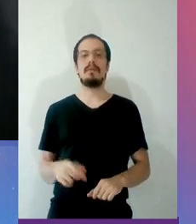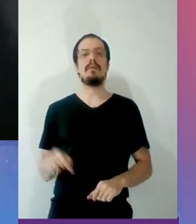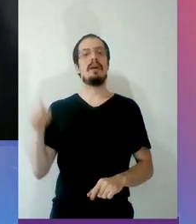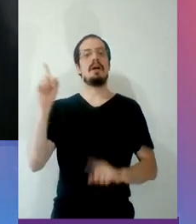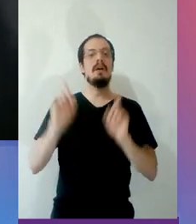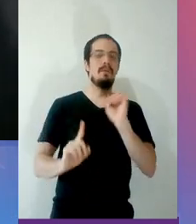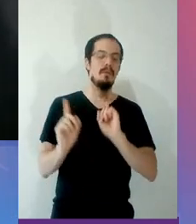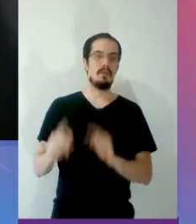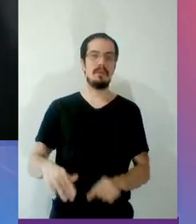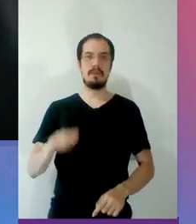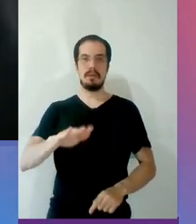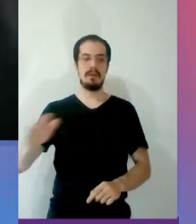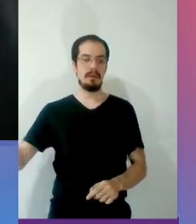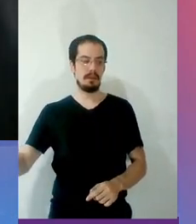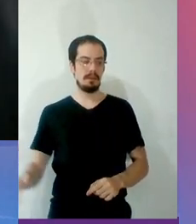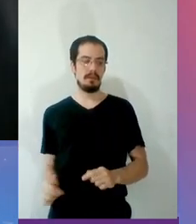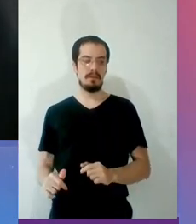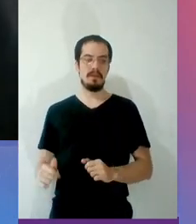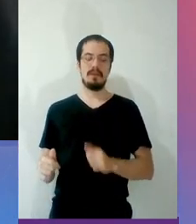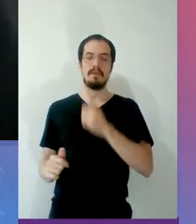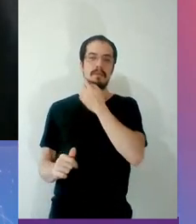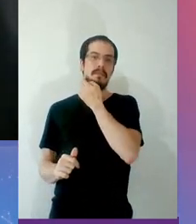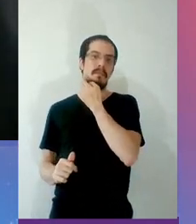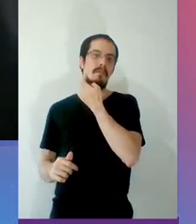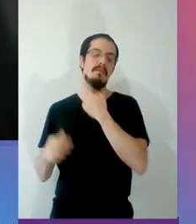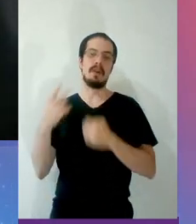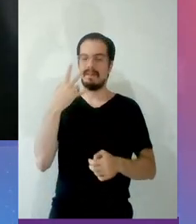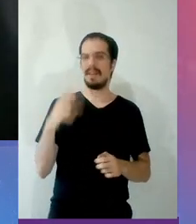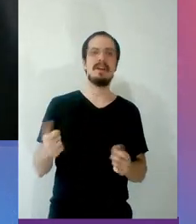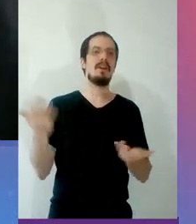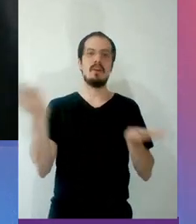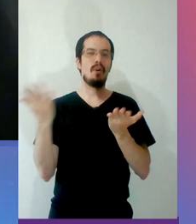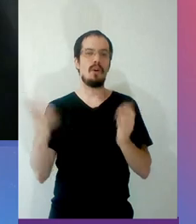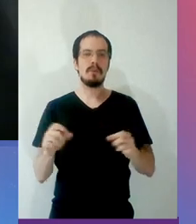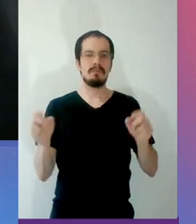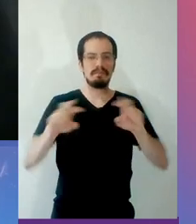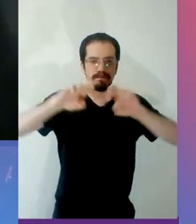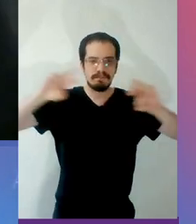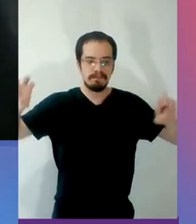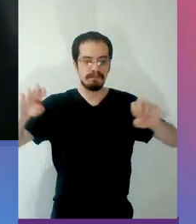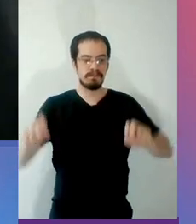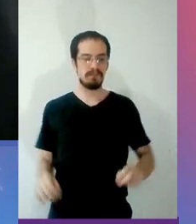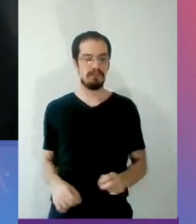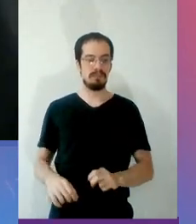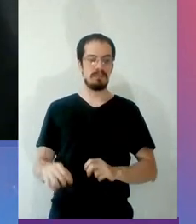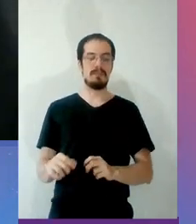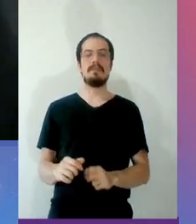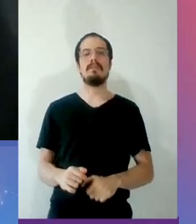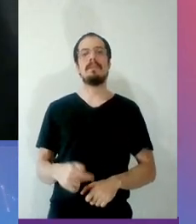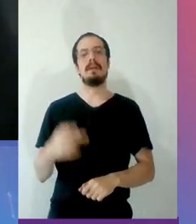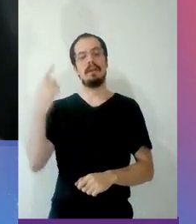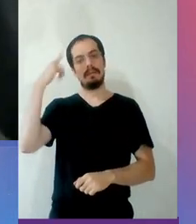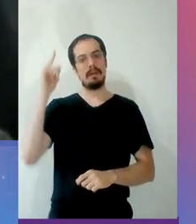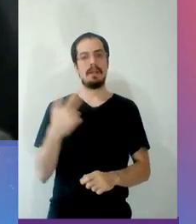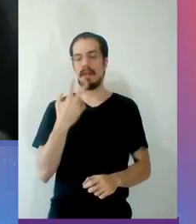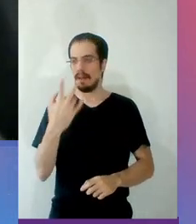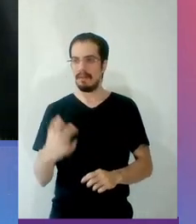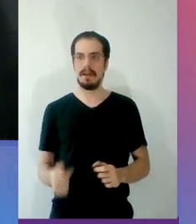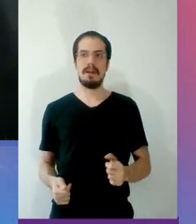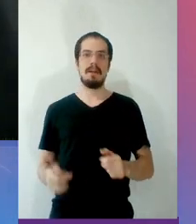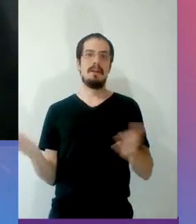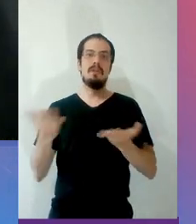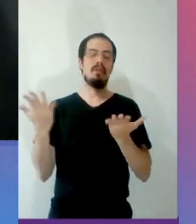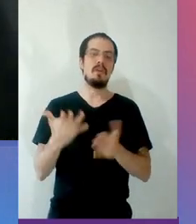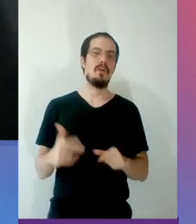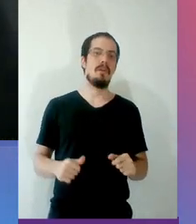hacer un diagnóstico, primero que nada, porque uno puede estar hablando, quizás esto es un sesgo mío de académica, pero creo que